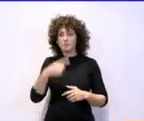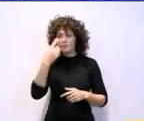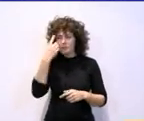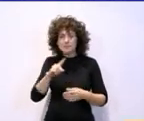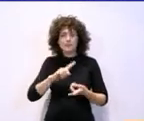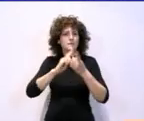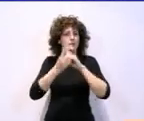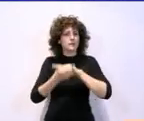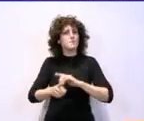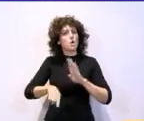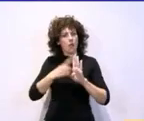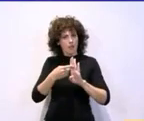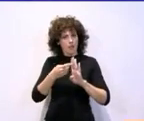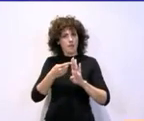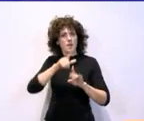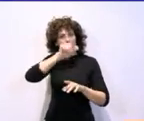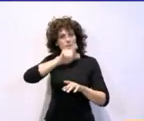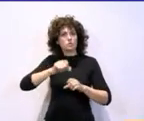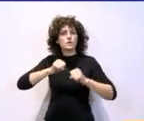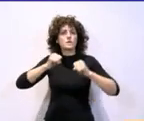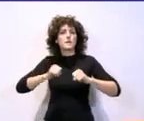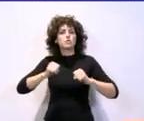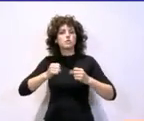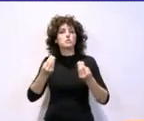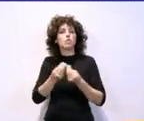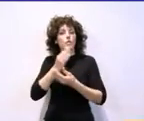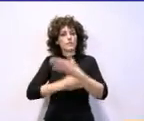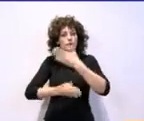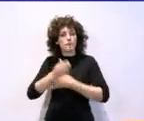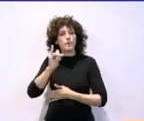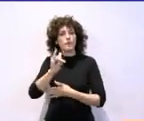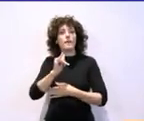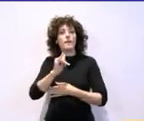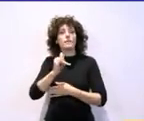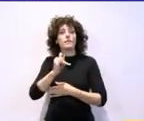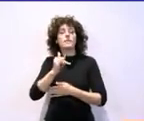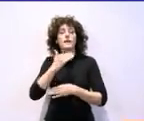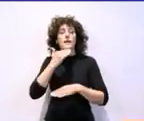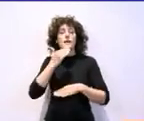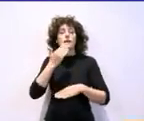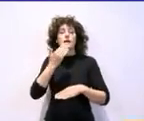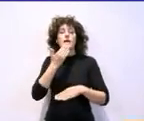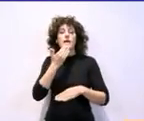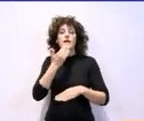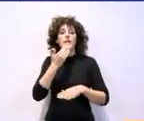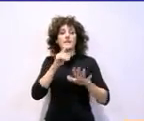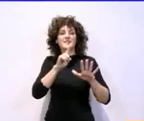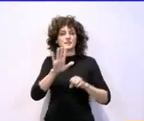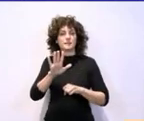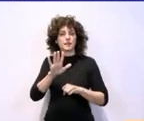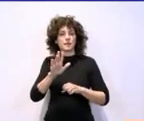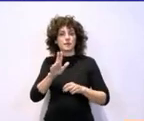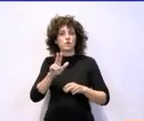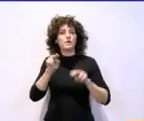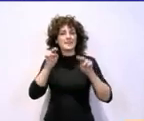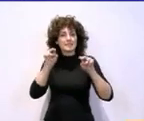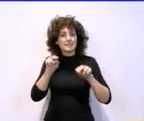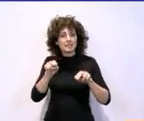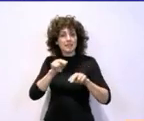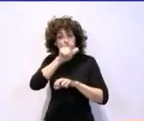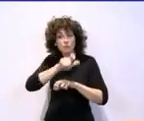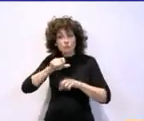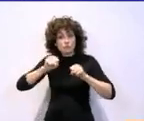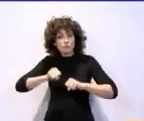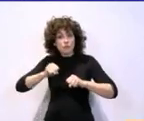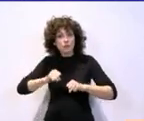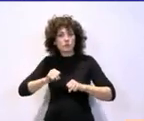la legislación y las personas mayores con discapacidad, cuando cumplen los 65 años, ya no salen a una residencia de mayores que